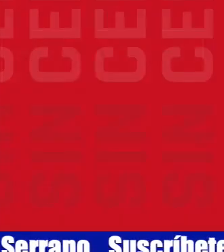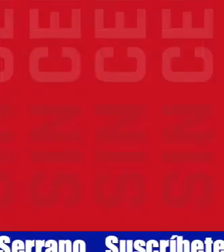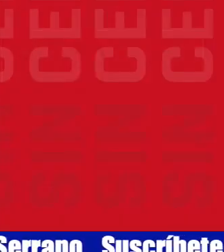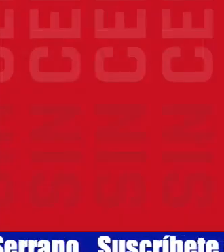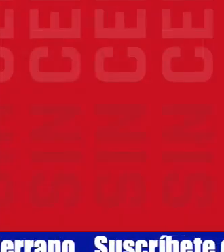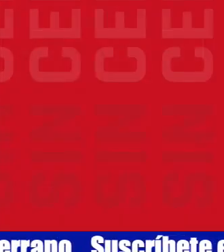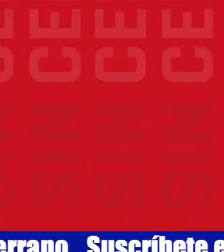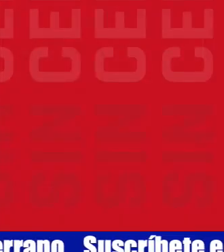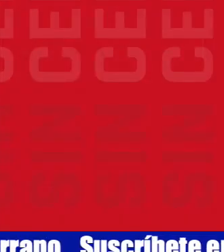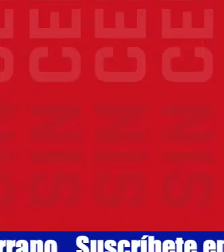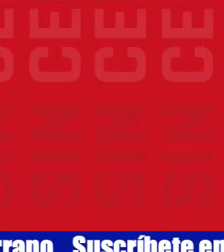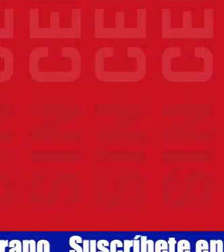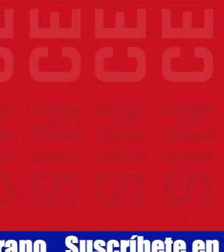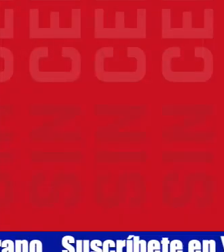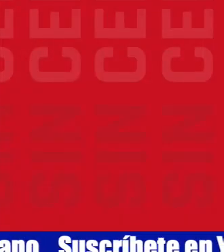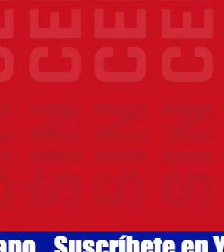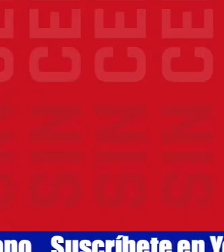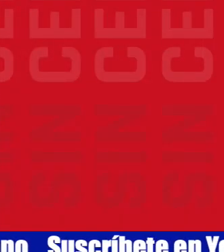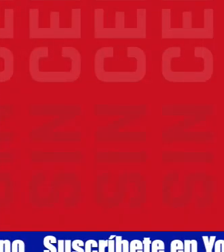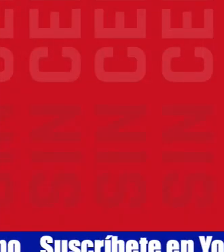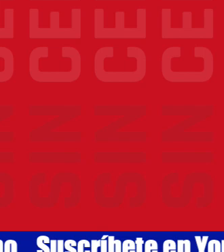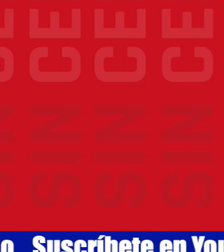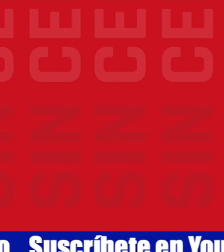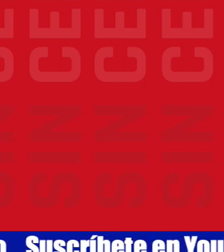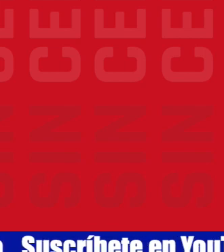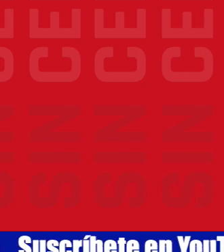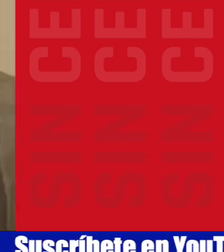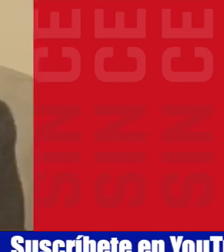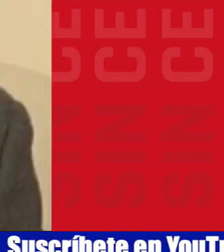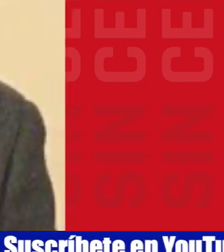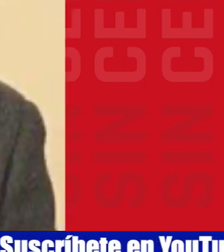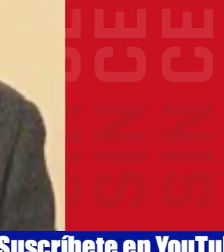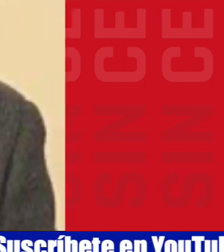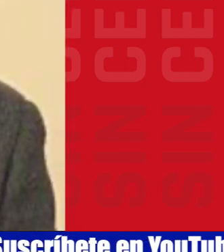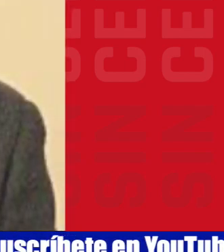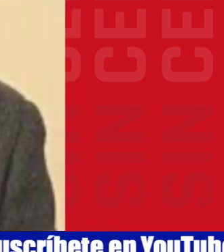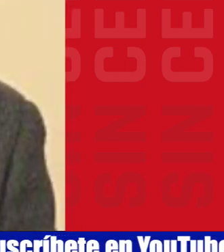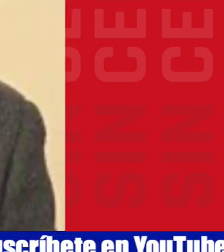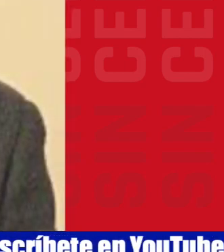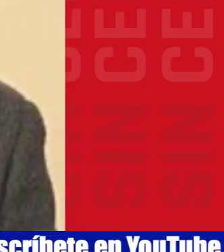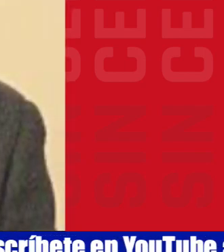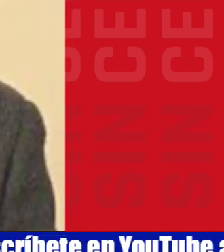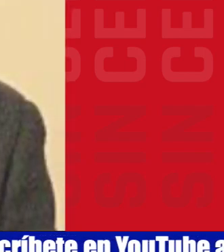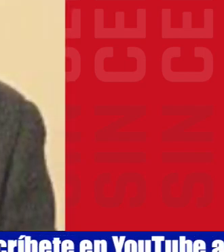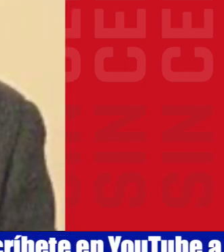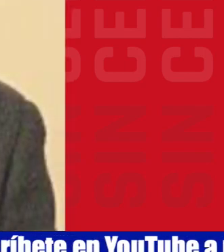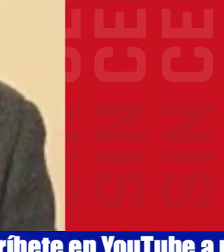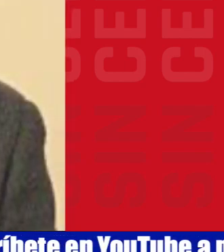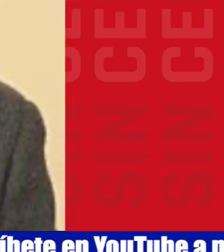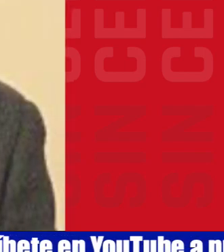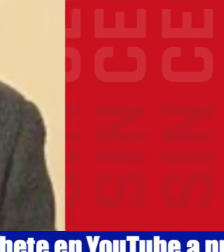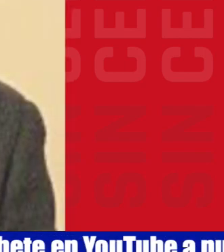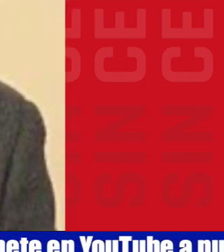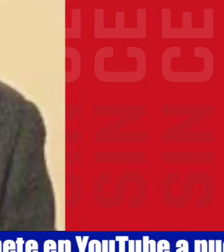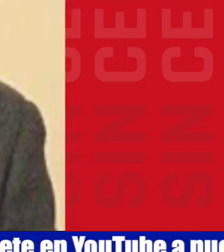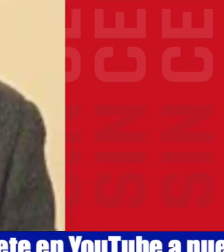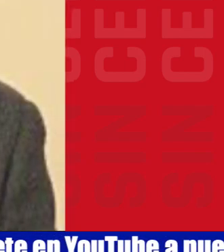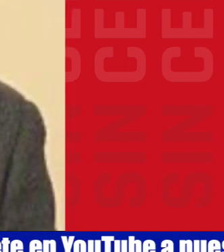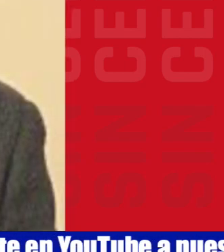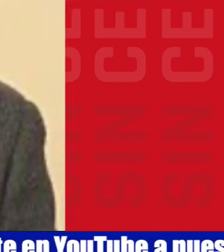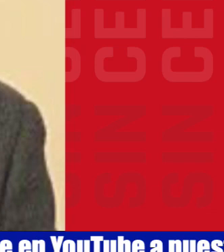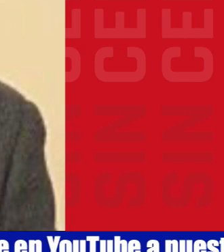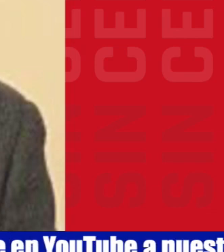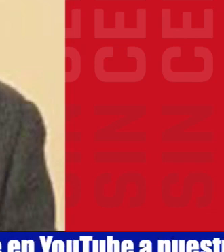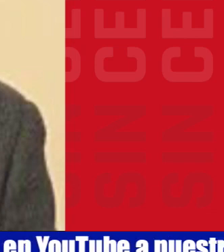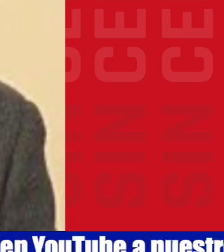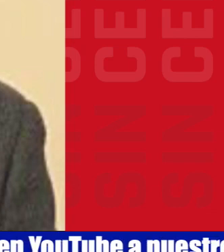de desprender una visión de esa dura realidad que experimentan todos los días, muy distinta a la de las clases altas y medias, que por más que pretendamos